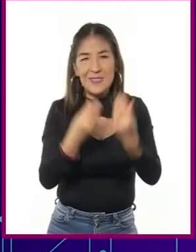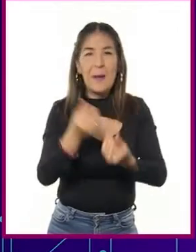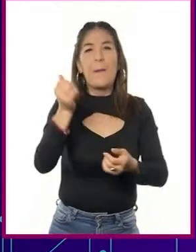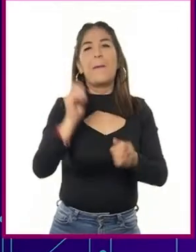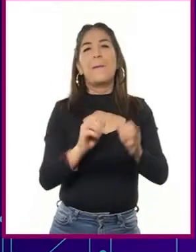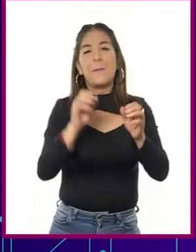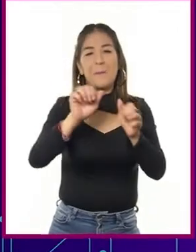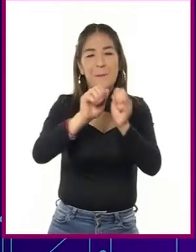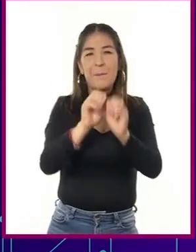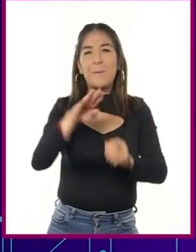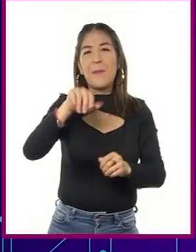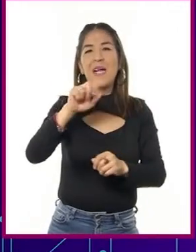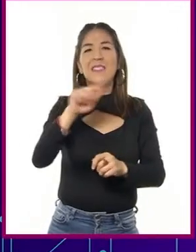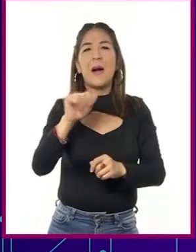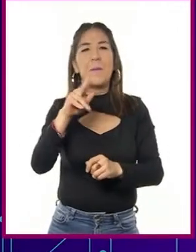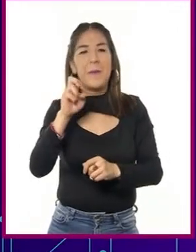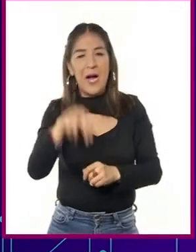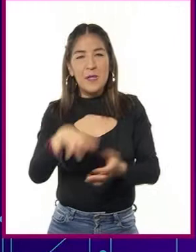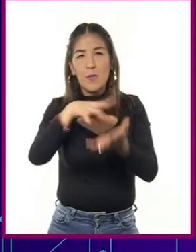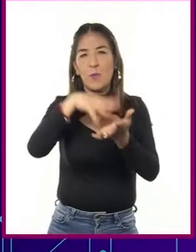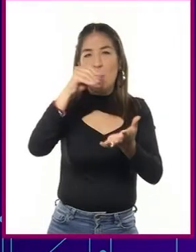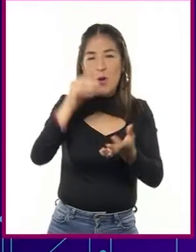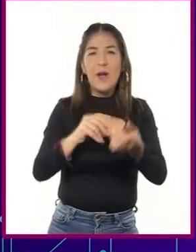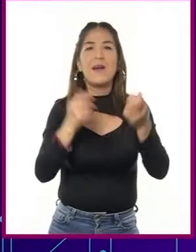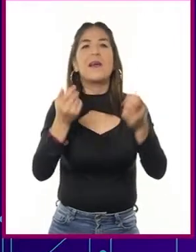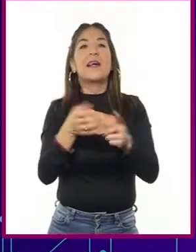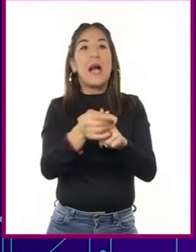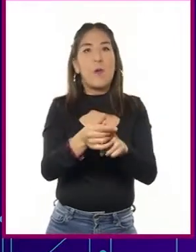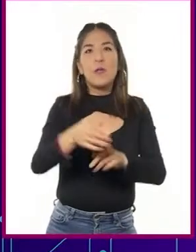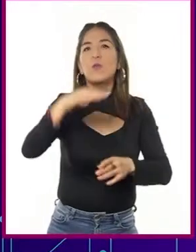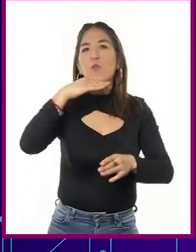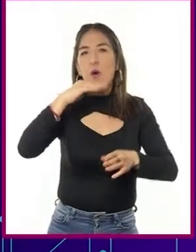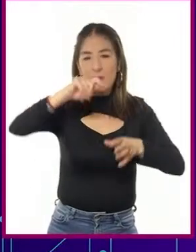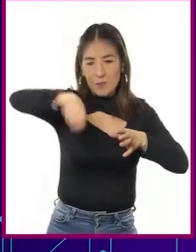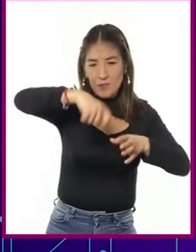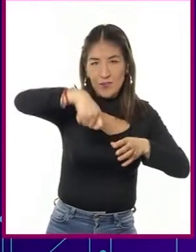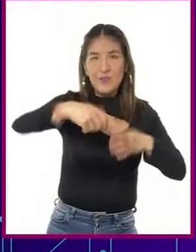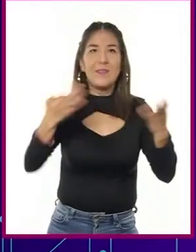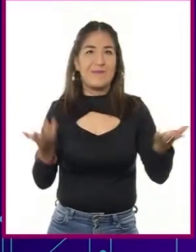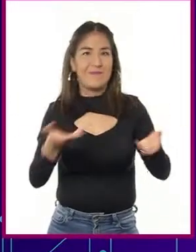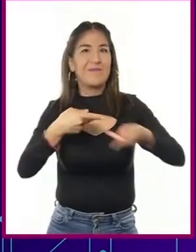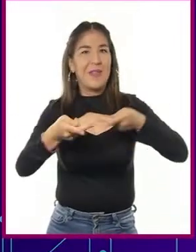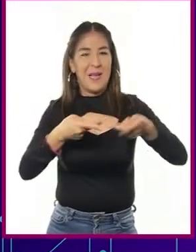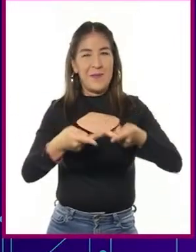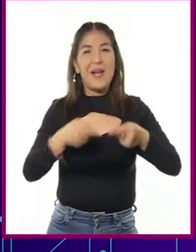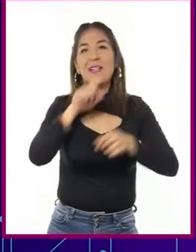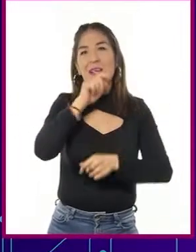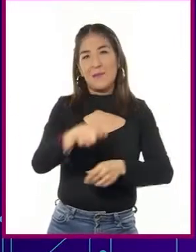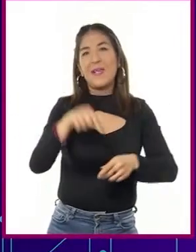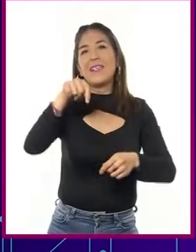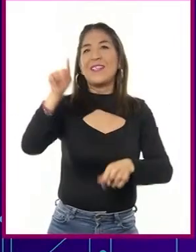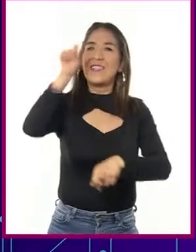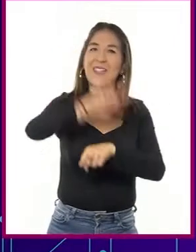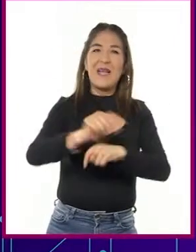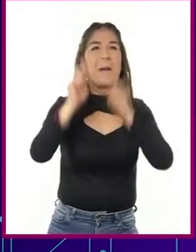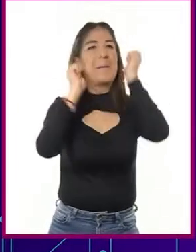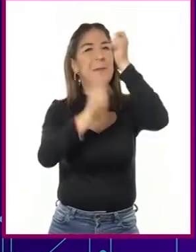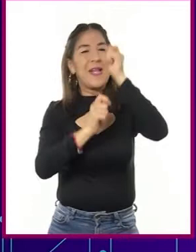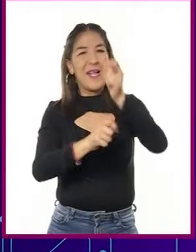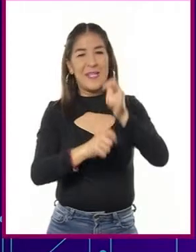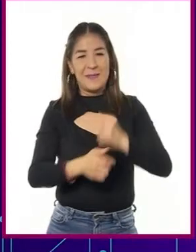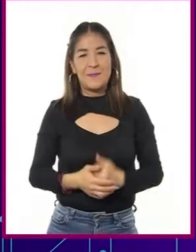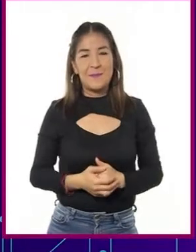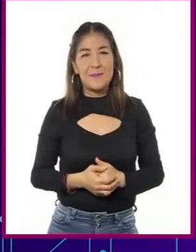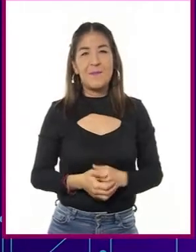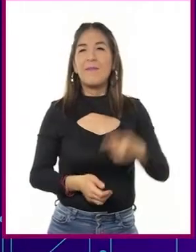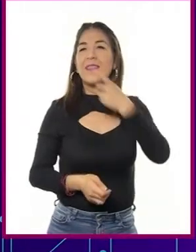mazapanes, polvorones, en cacahuatado y, por supuesto, no puede fallar en las tradicionales piñatas. Y como